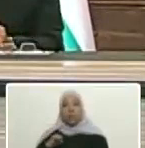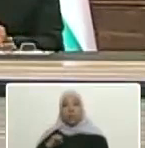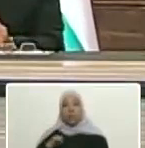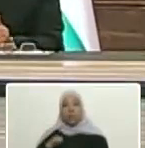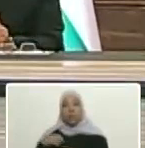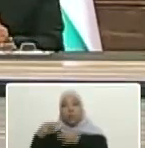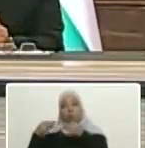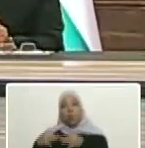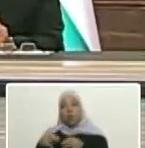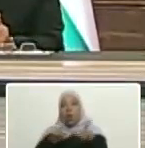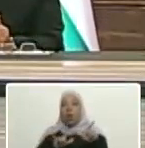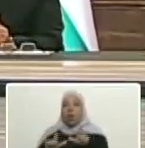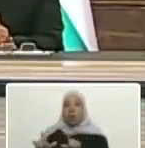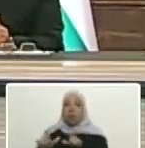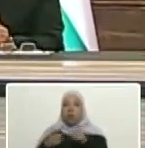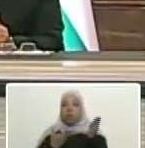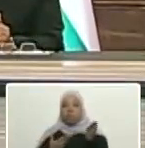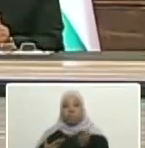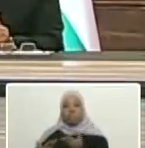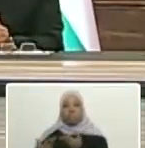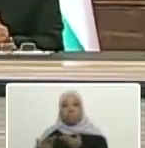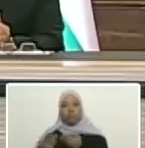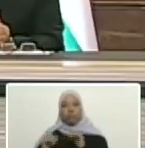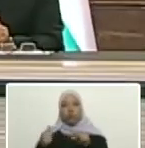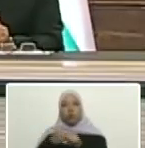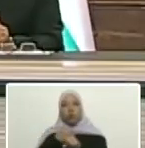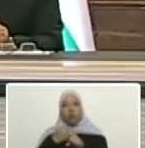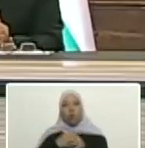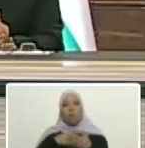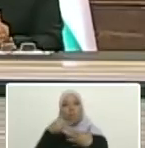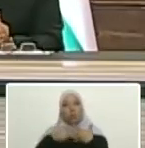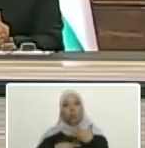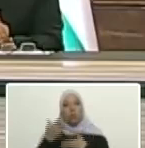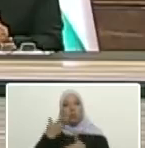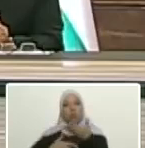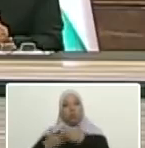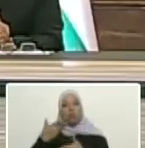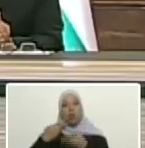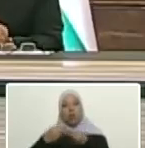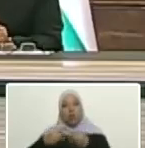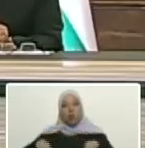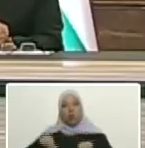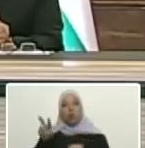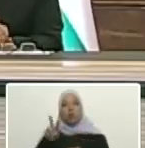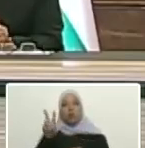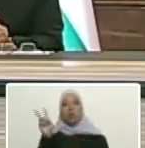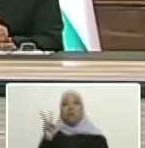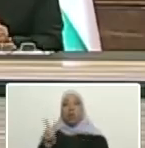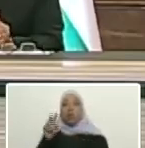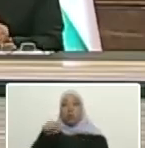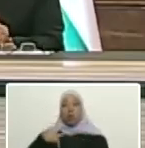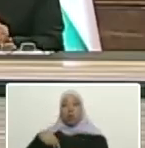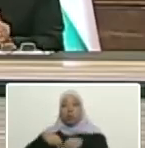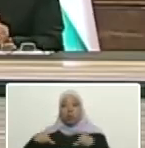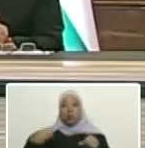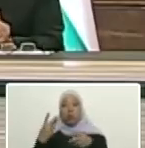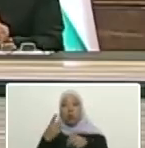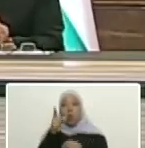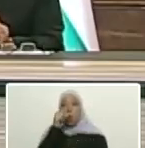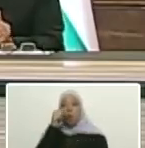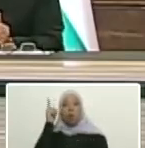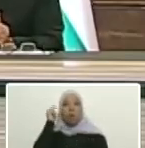Estamos listos y dispuestos para abrir proyectos de producción agrícola en tierras venezolanas con